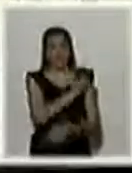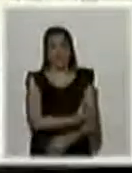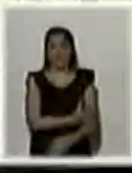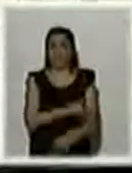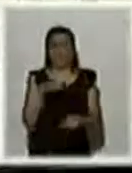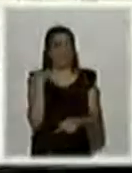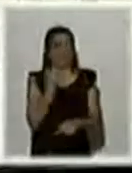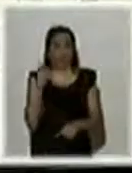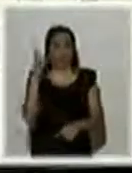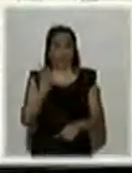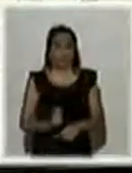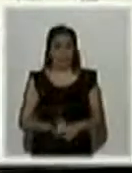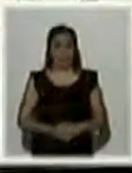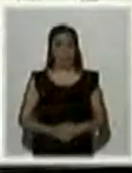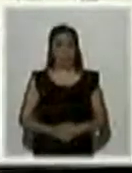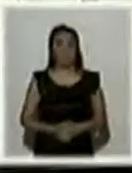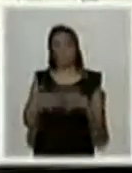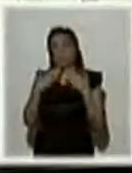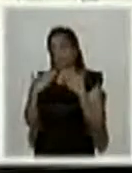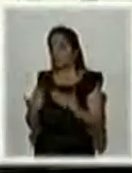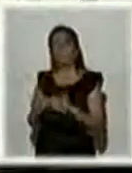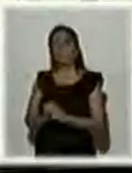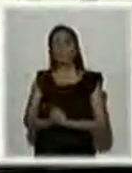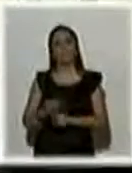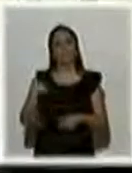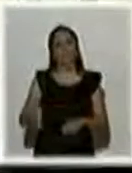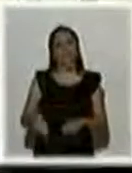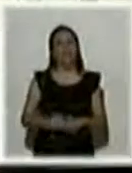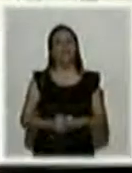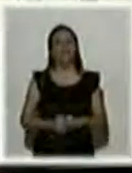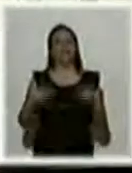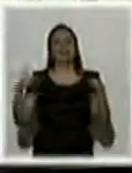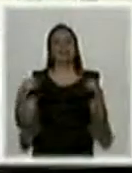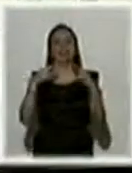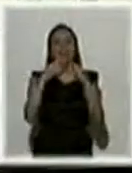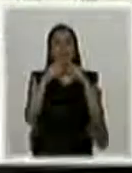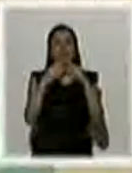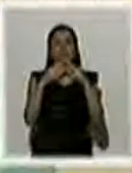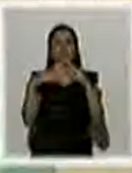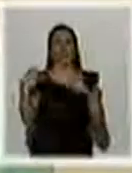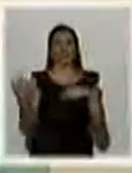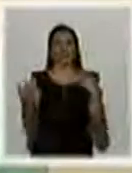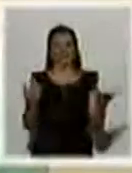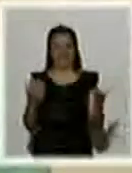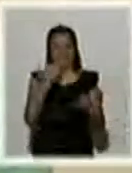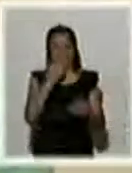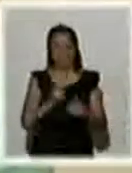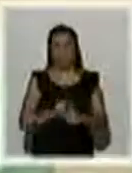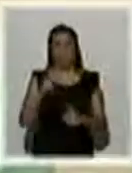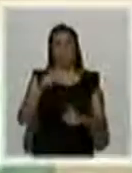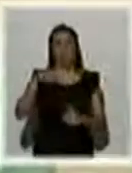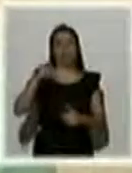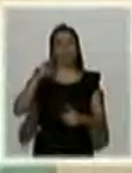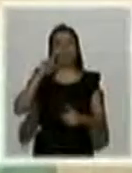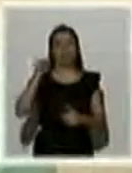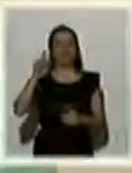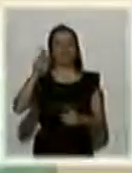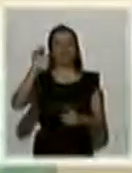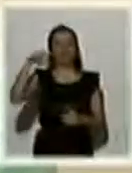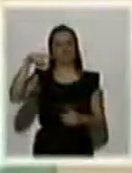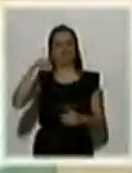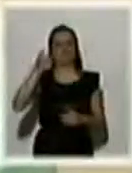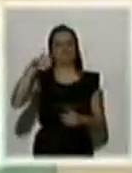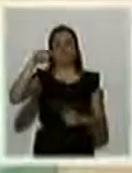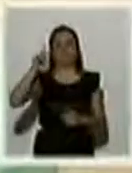Muy bien, muchas gracias. La candidata de Encuentro Vecinal Córdoba es María Rosa Marcone y tiene la palabra en este